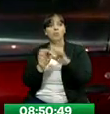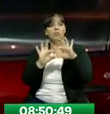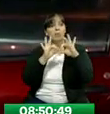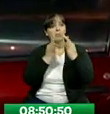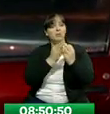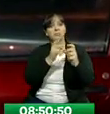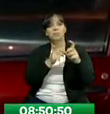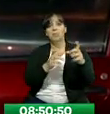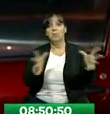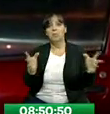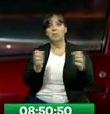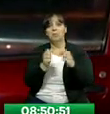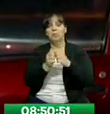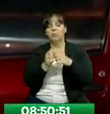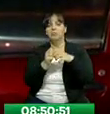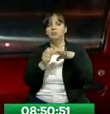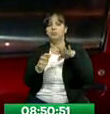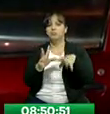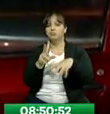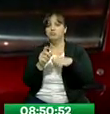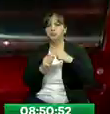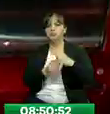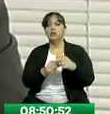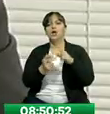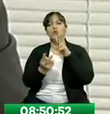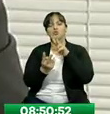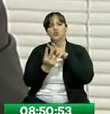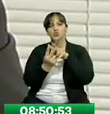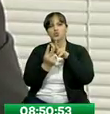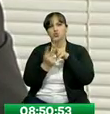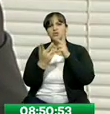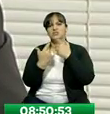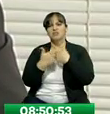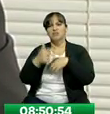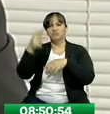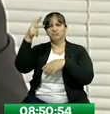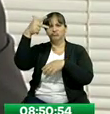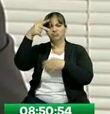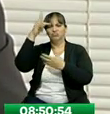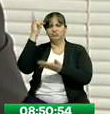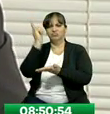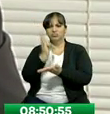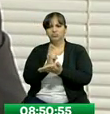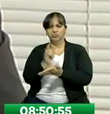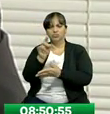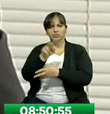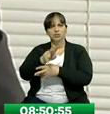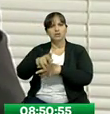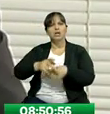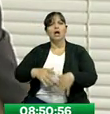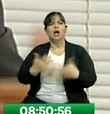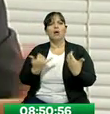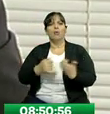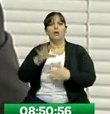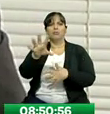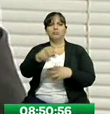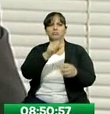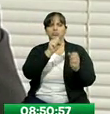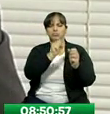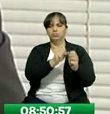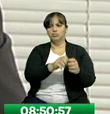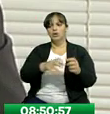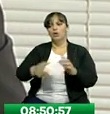tanto del local existen vídeos donde se puede identificar a los miembros de la organización delictiva con los cuales se va a judicial y zante fue competente en este caso